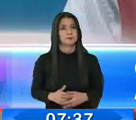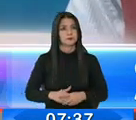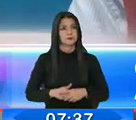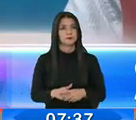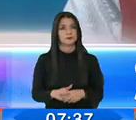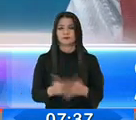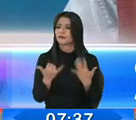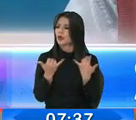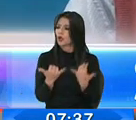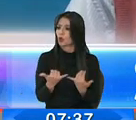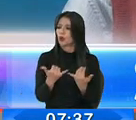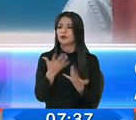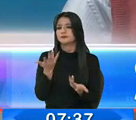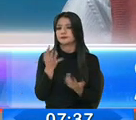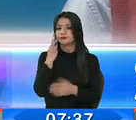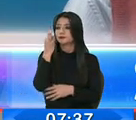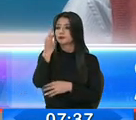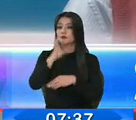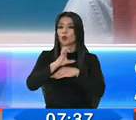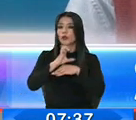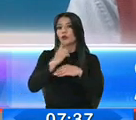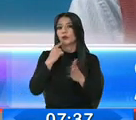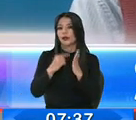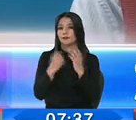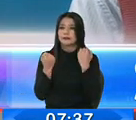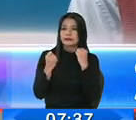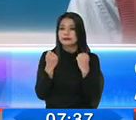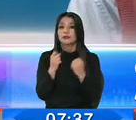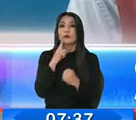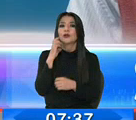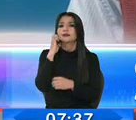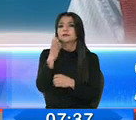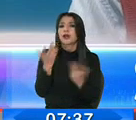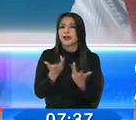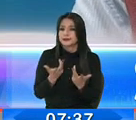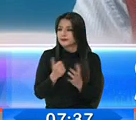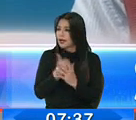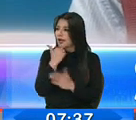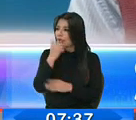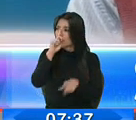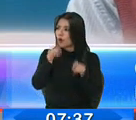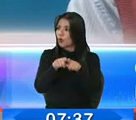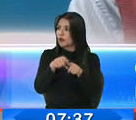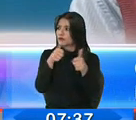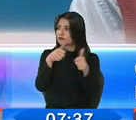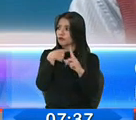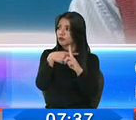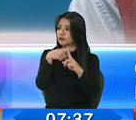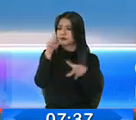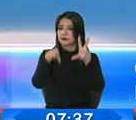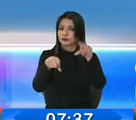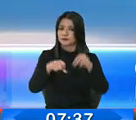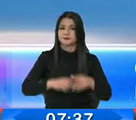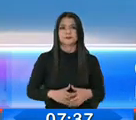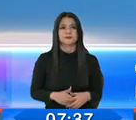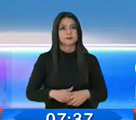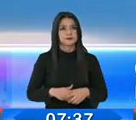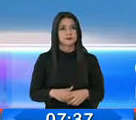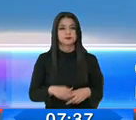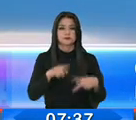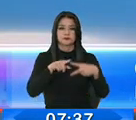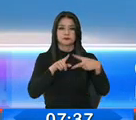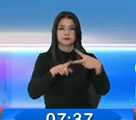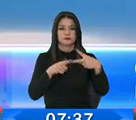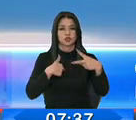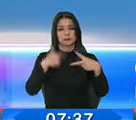¿qué expectativa deben tener el ecuatoriano común, los ecuatorianos, sobre este acuerdo con Estados Unidos? Mire, dos cosas yo